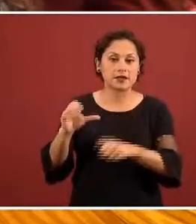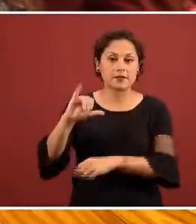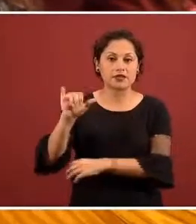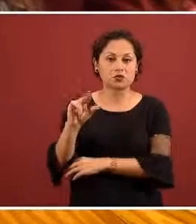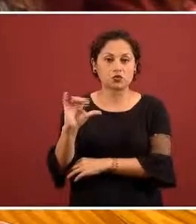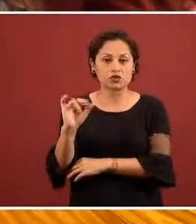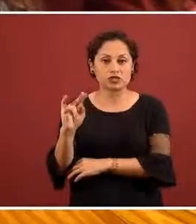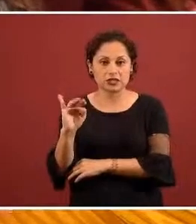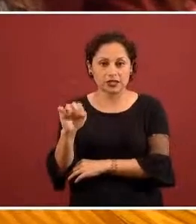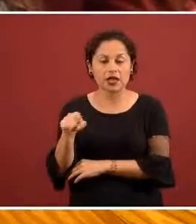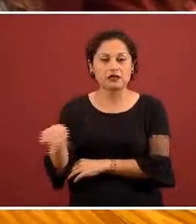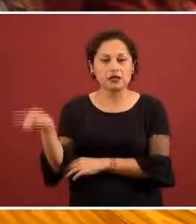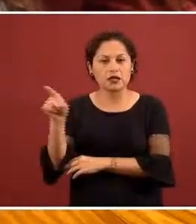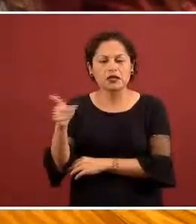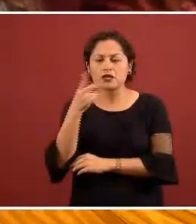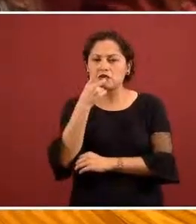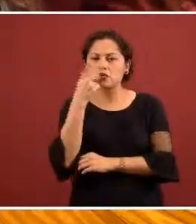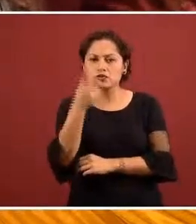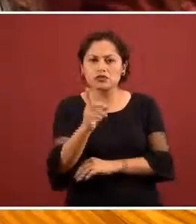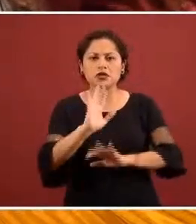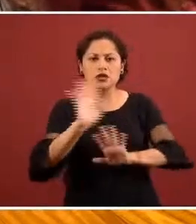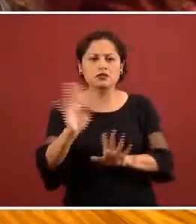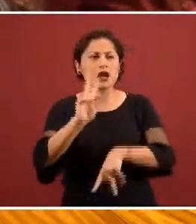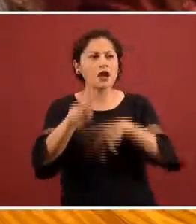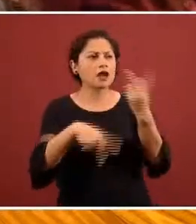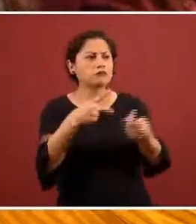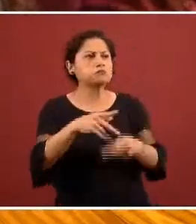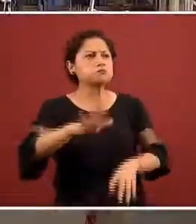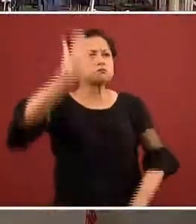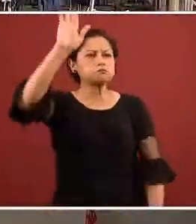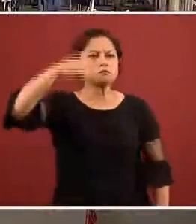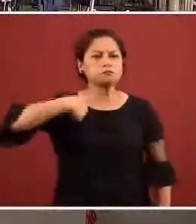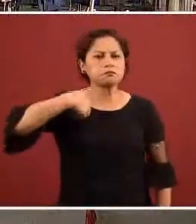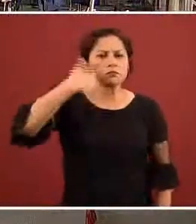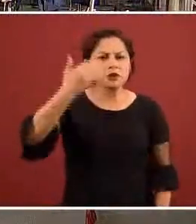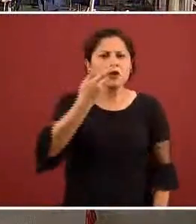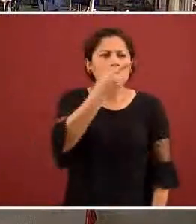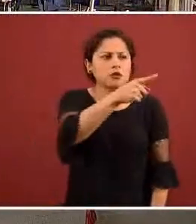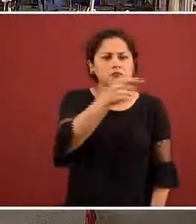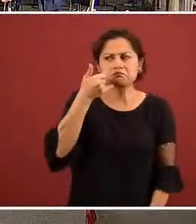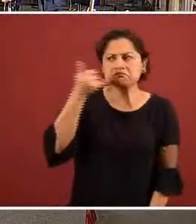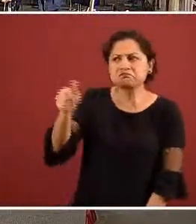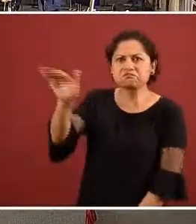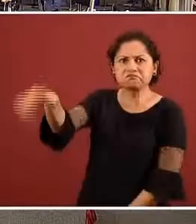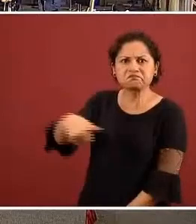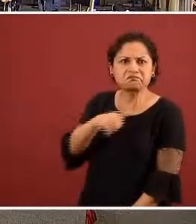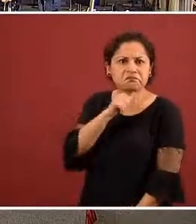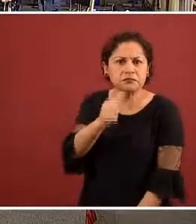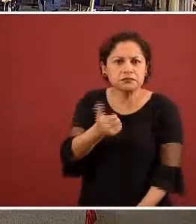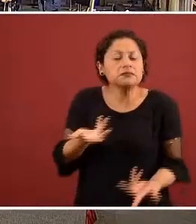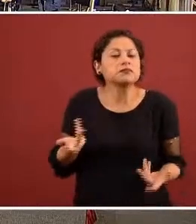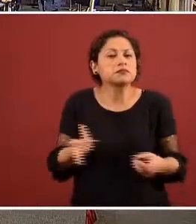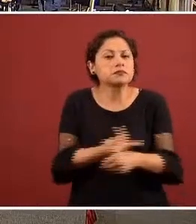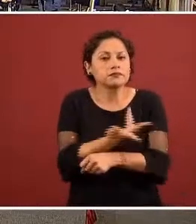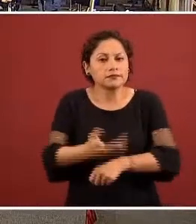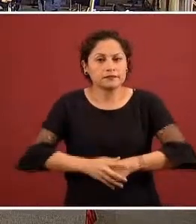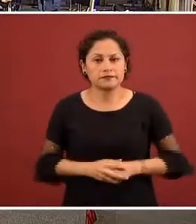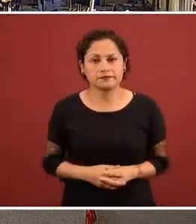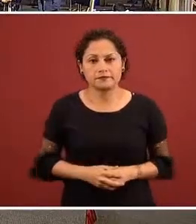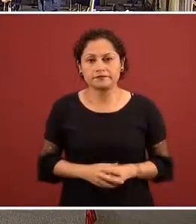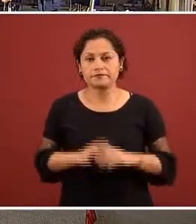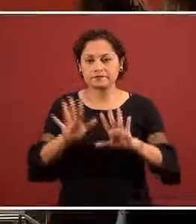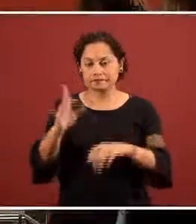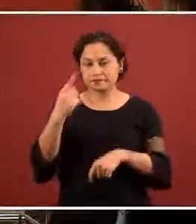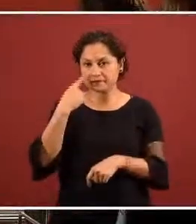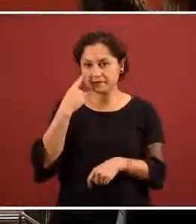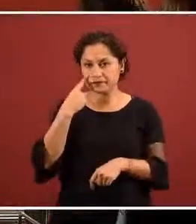que asistieron al reclutamiento, pero que no les han llamado. ¿Qué está pasando? Con gusto, muchas gracias. Los datos específicos los